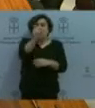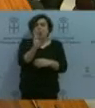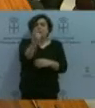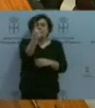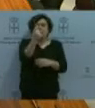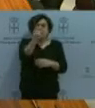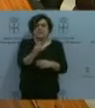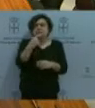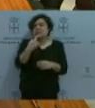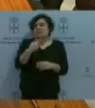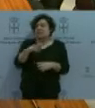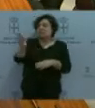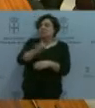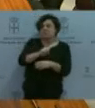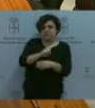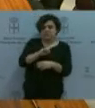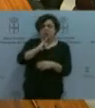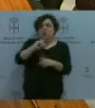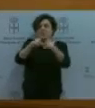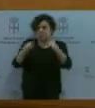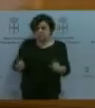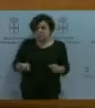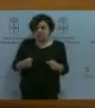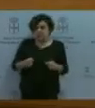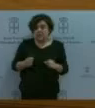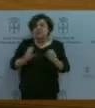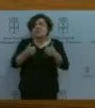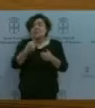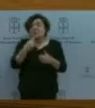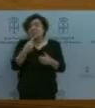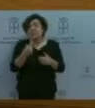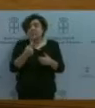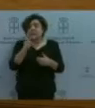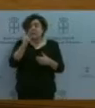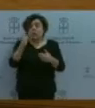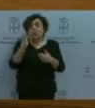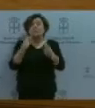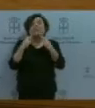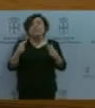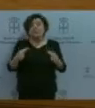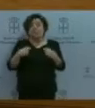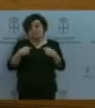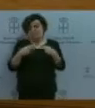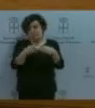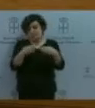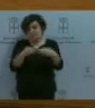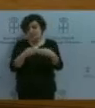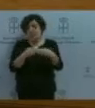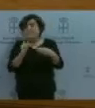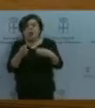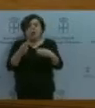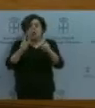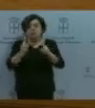que solamente los diputados podían usarlo, y eso no lo decía el reglamento. Por lo tanto, lo que se intenta con esta reforma es